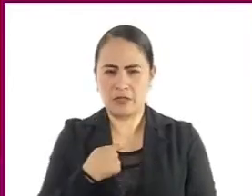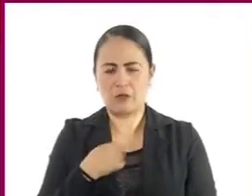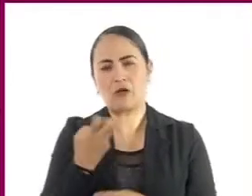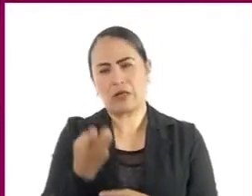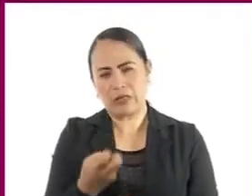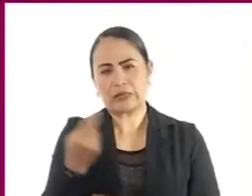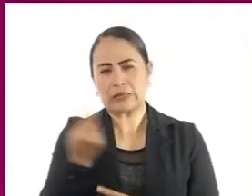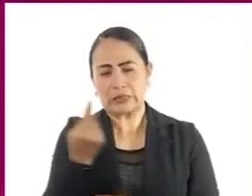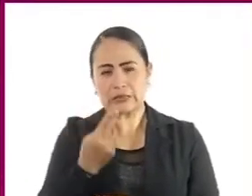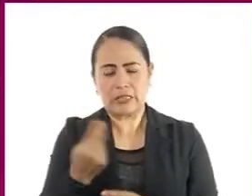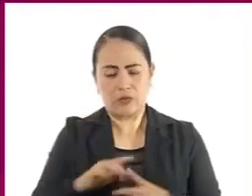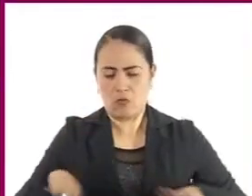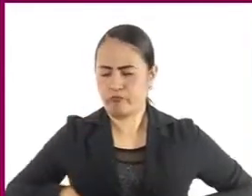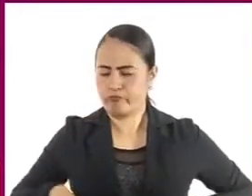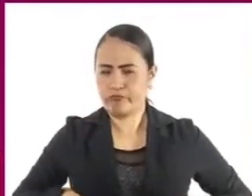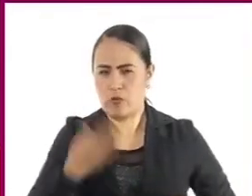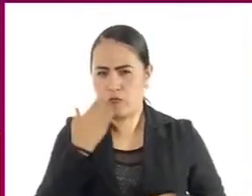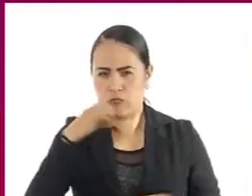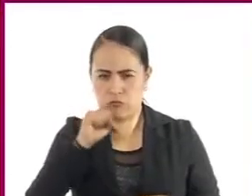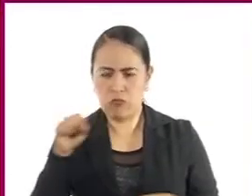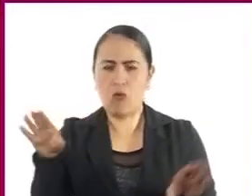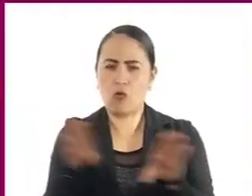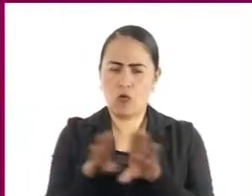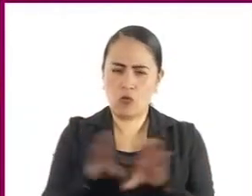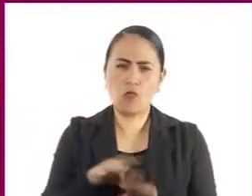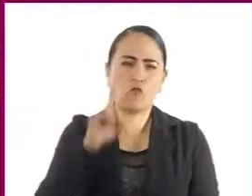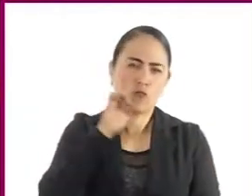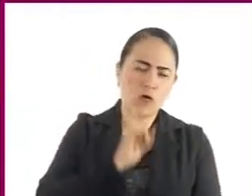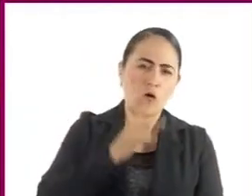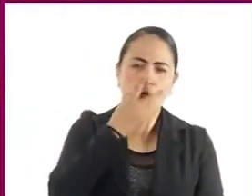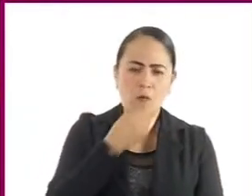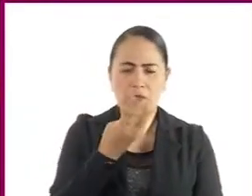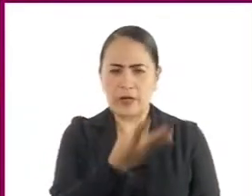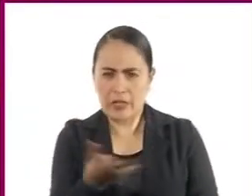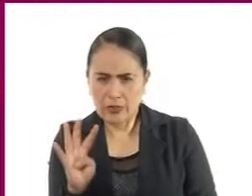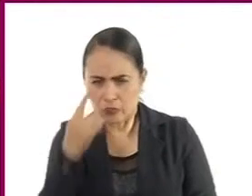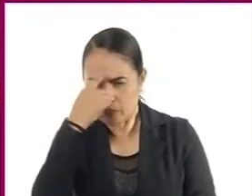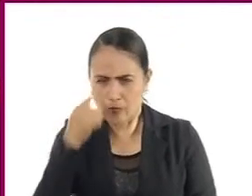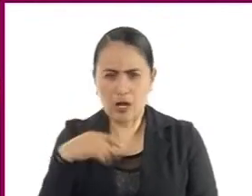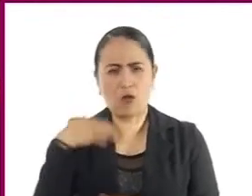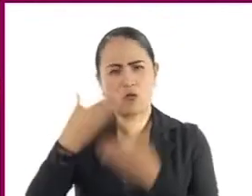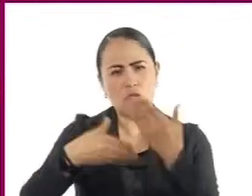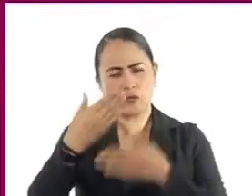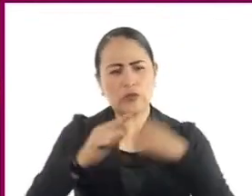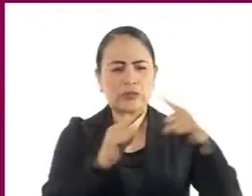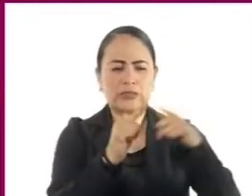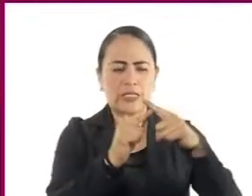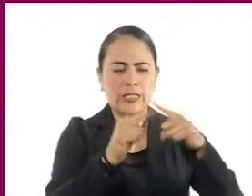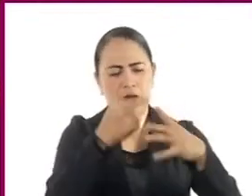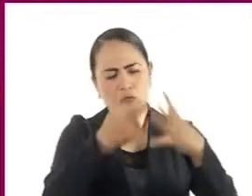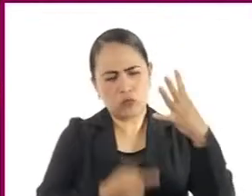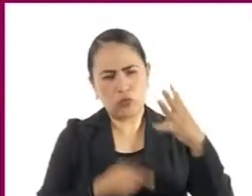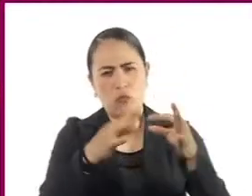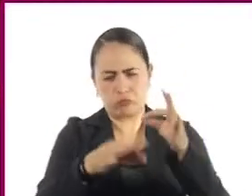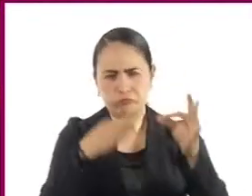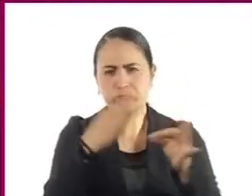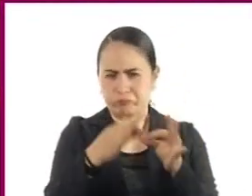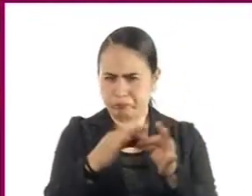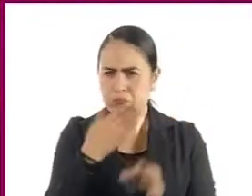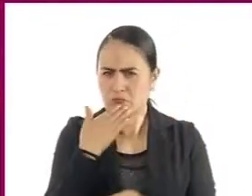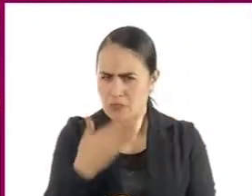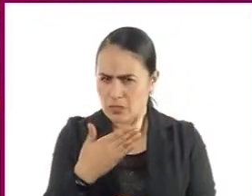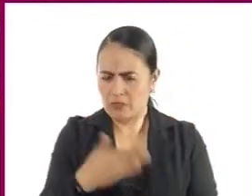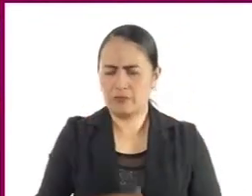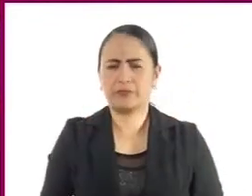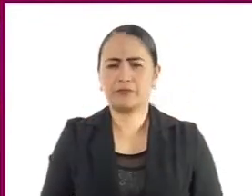desarrollar estas habilidades en las y los alumnos para sus actividades académicas. Y también que